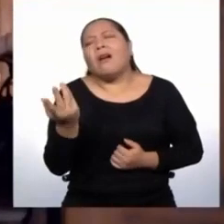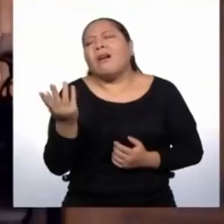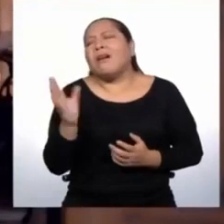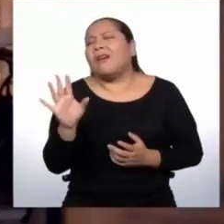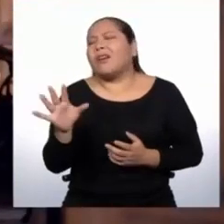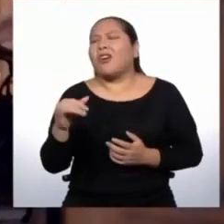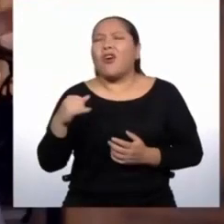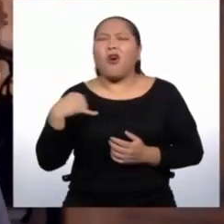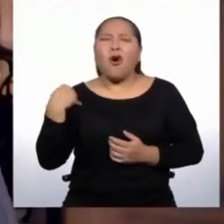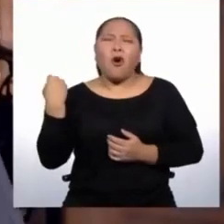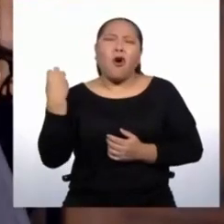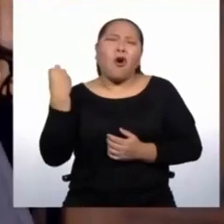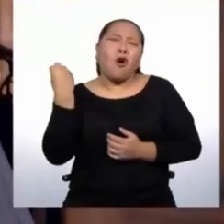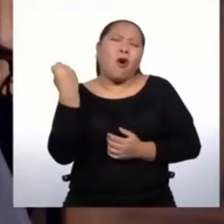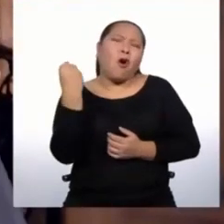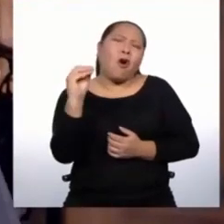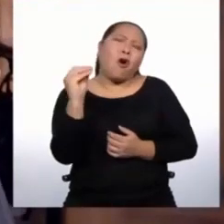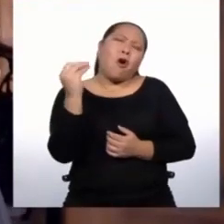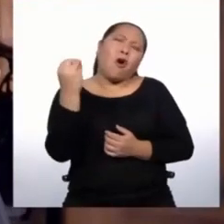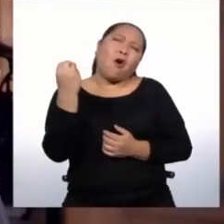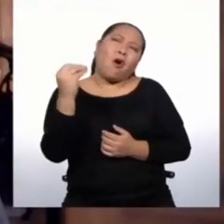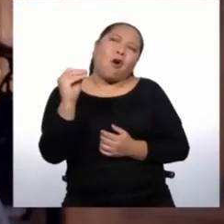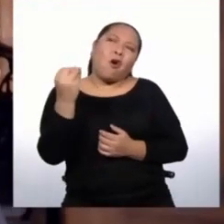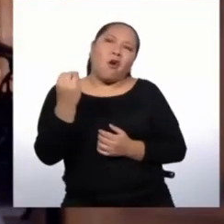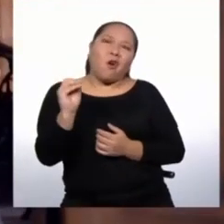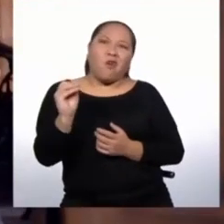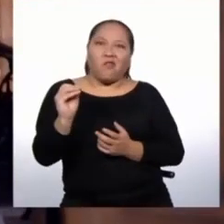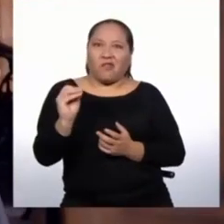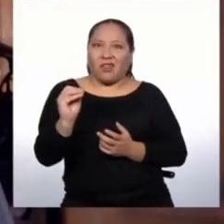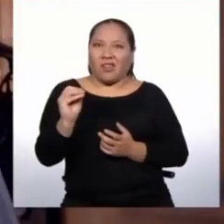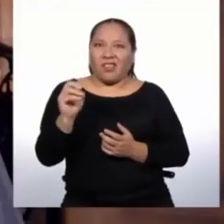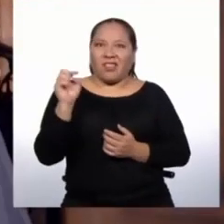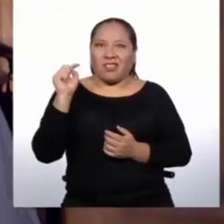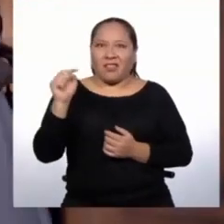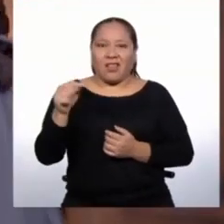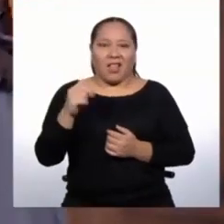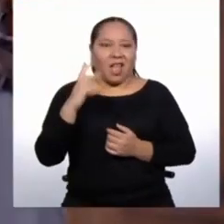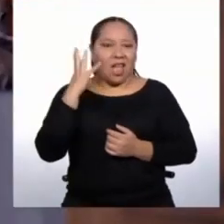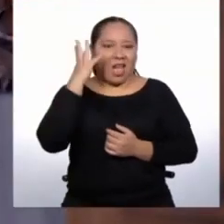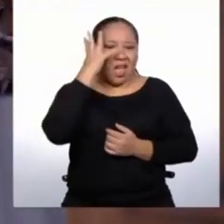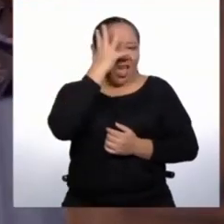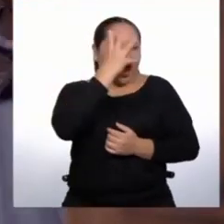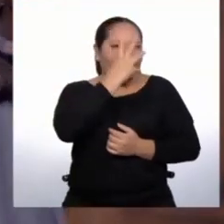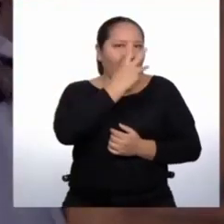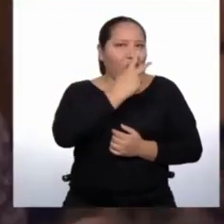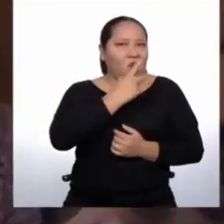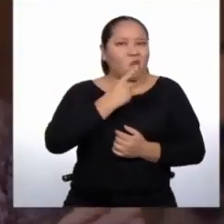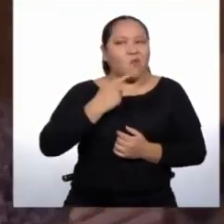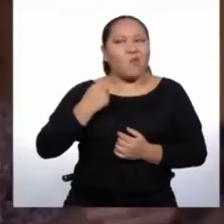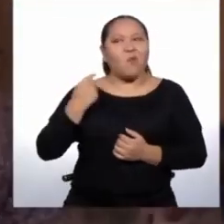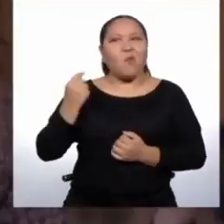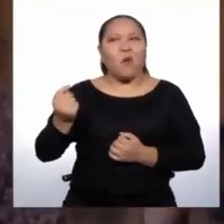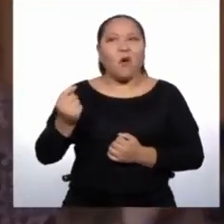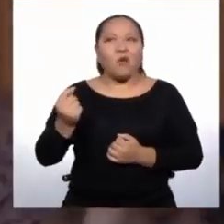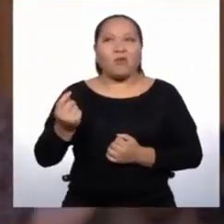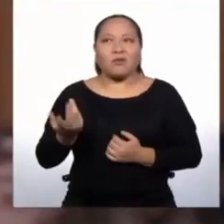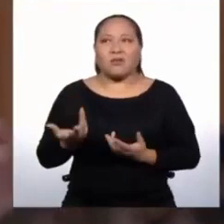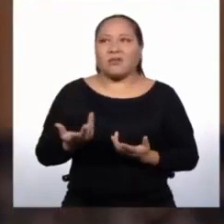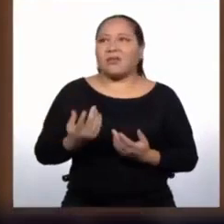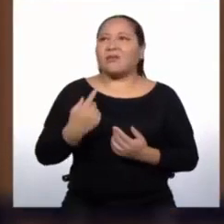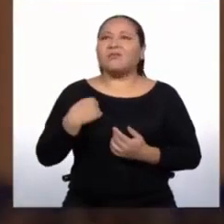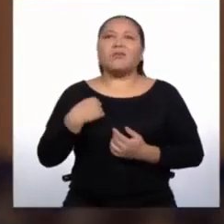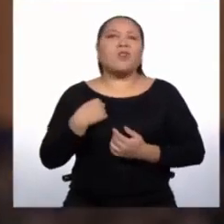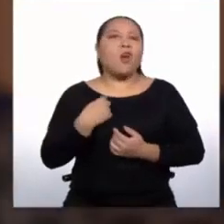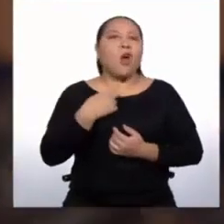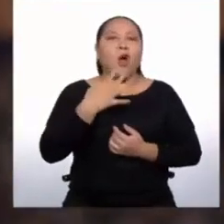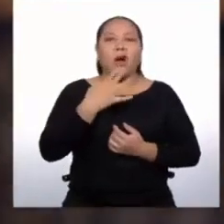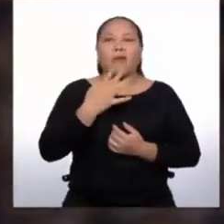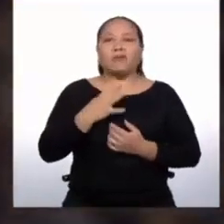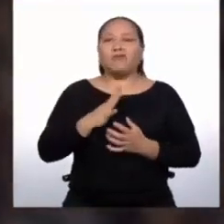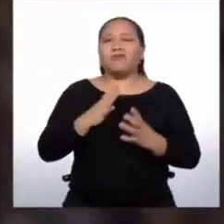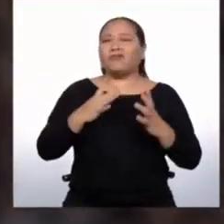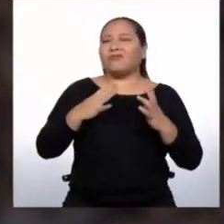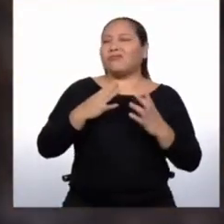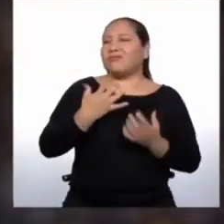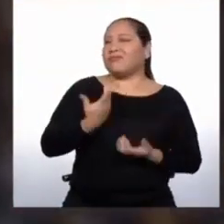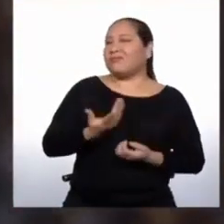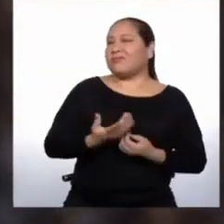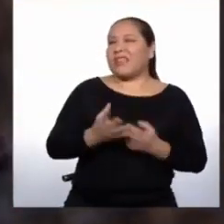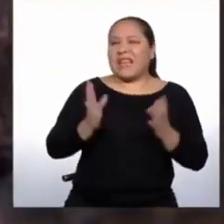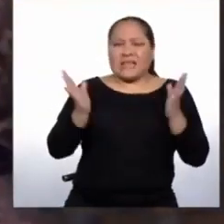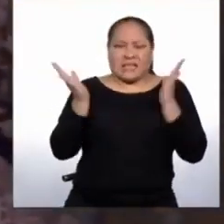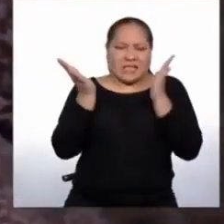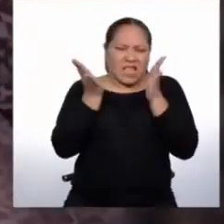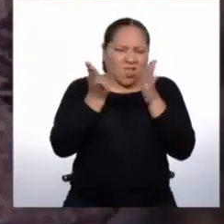donaire y un aquel capaces de tentar al mismísimo general de los padres beletmitas. Una cintura pulida